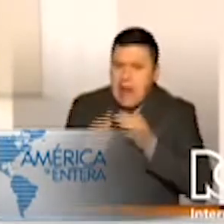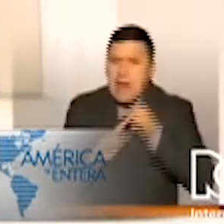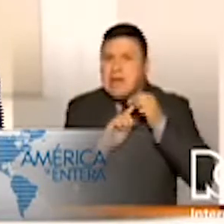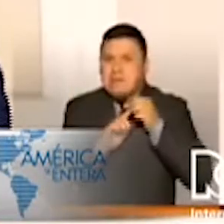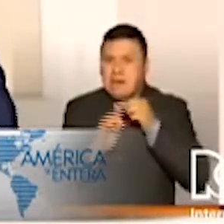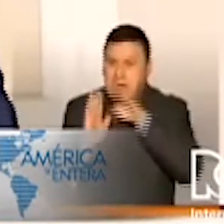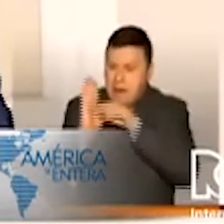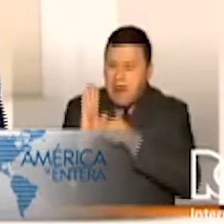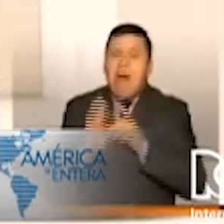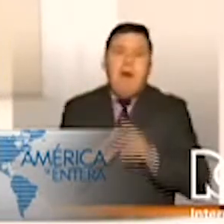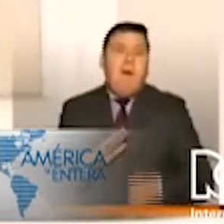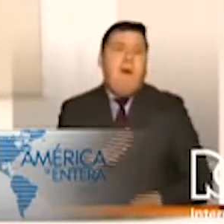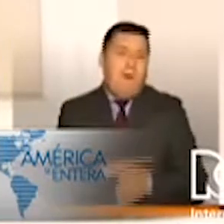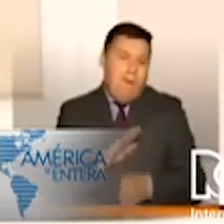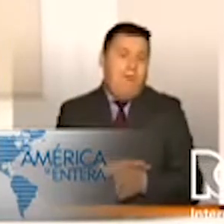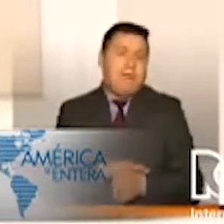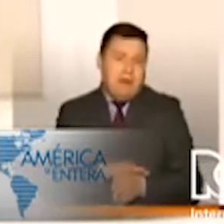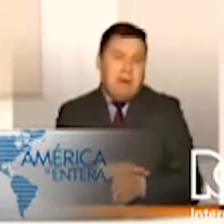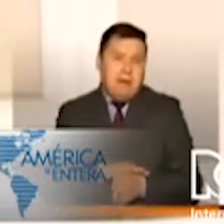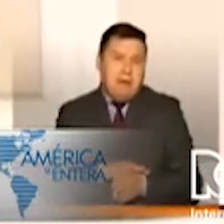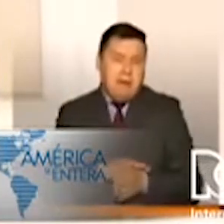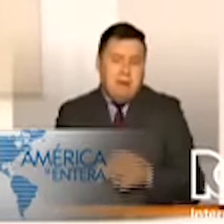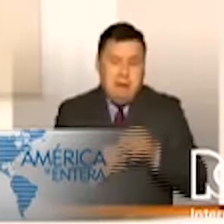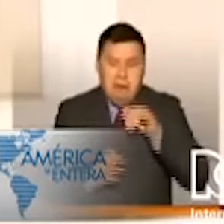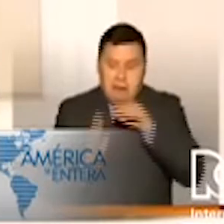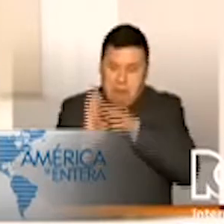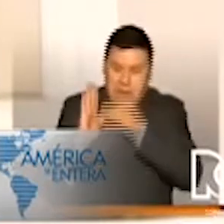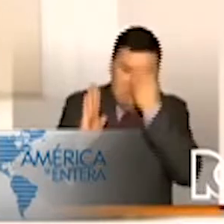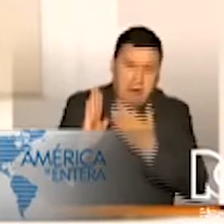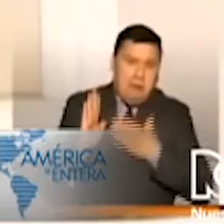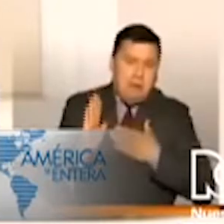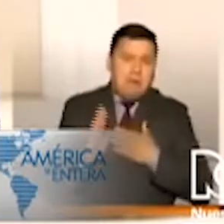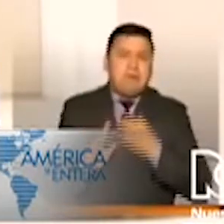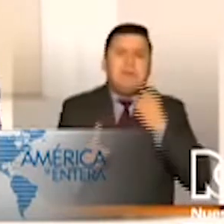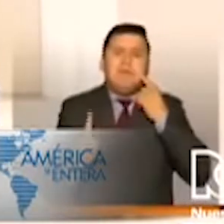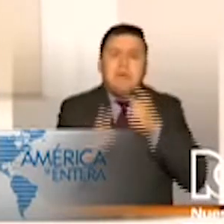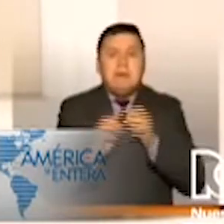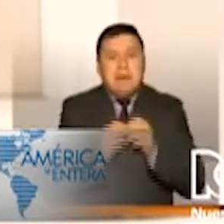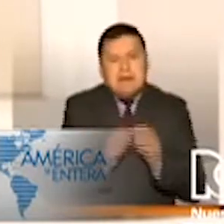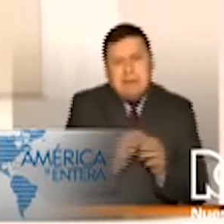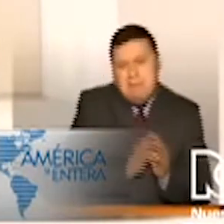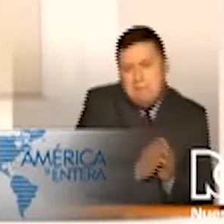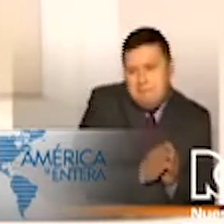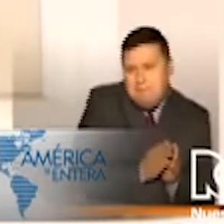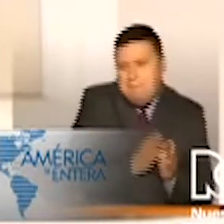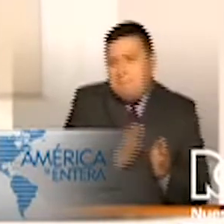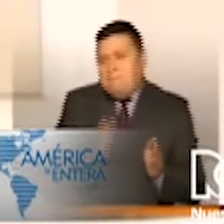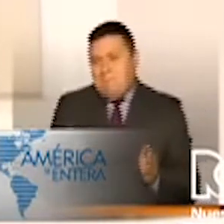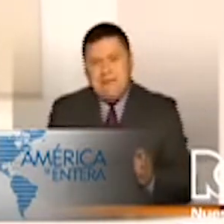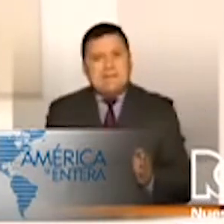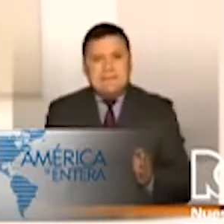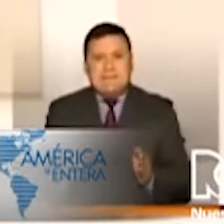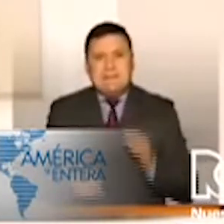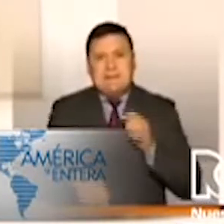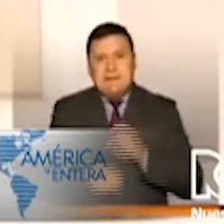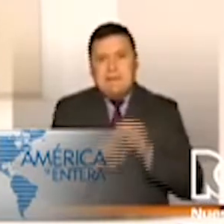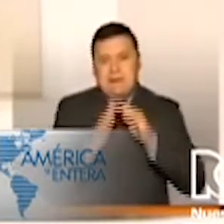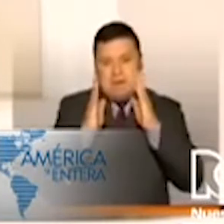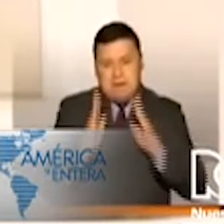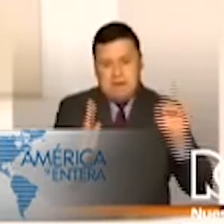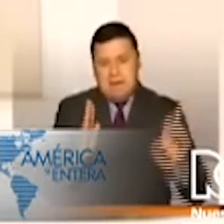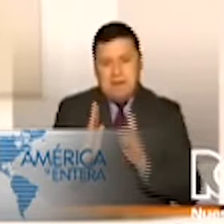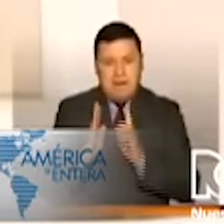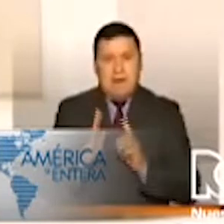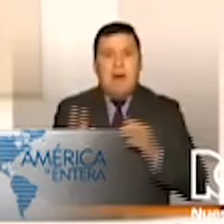van a seguir operando dentro de él y lo que hacemos es extender el concepto del aislamiento preventivo obligatorio